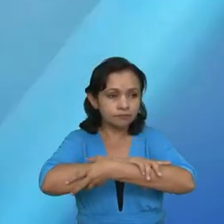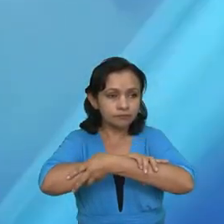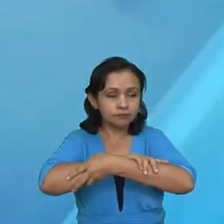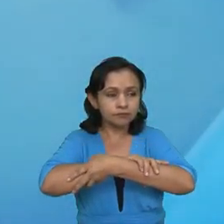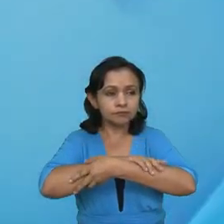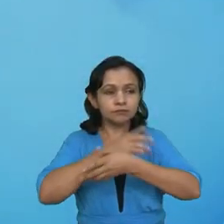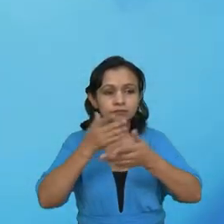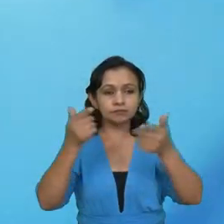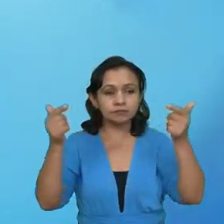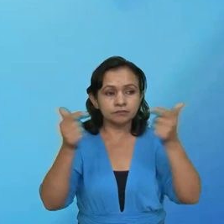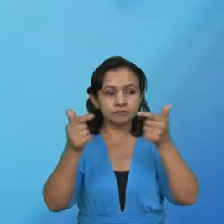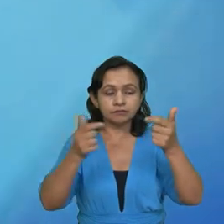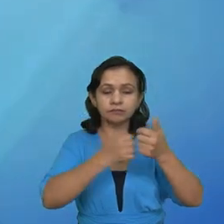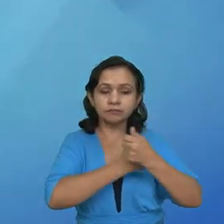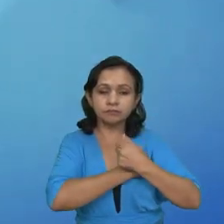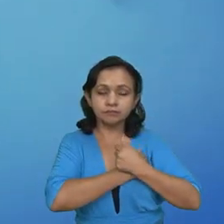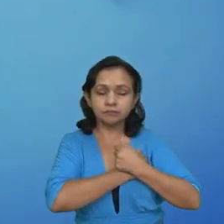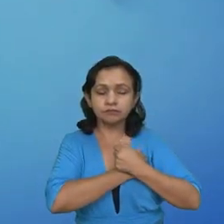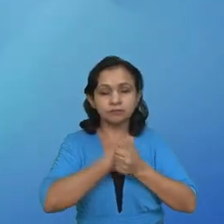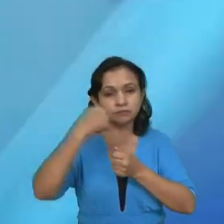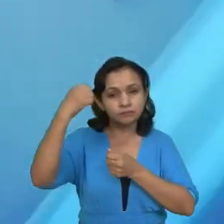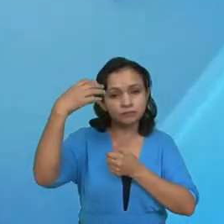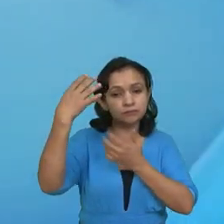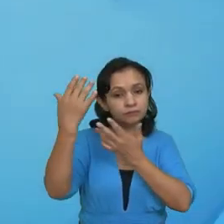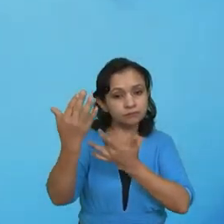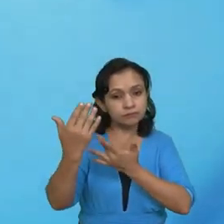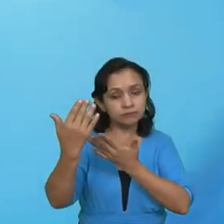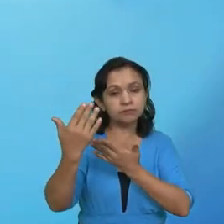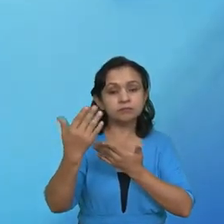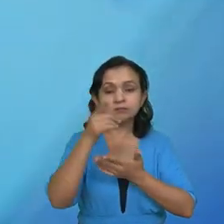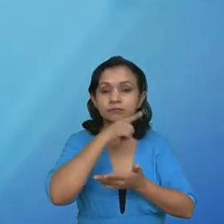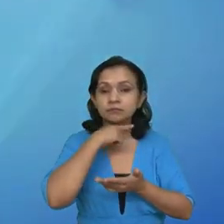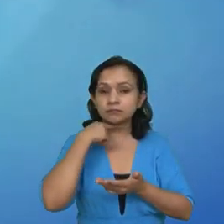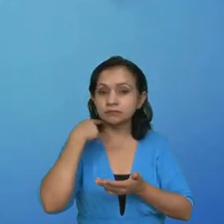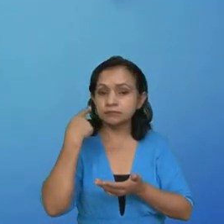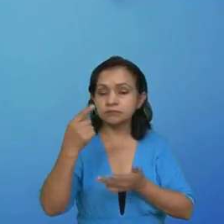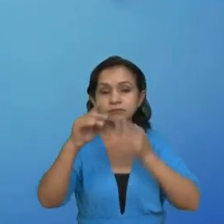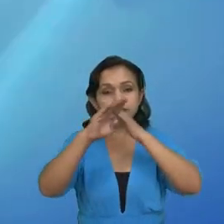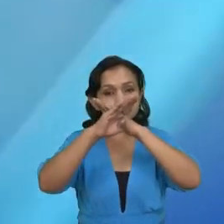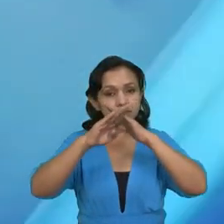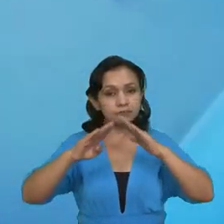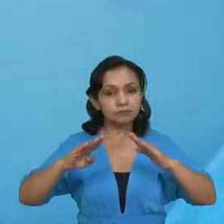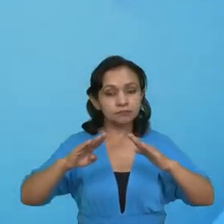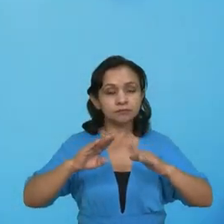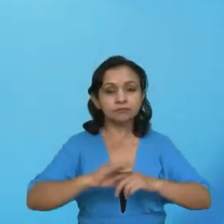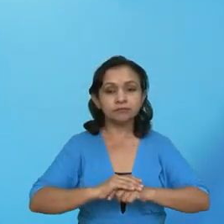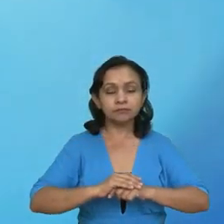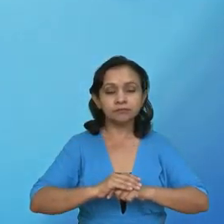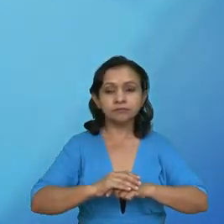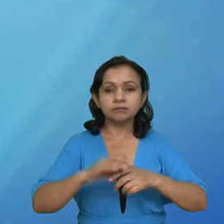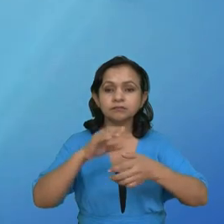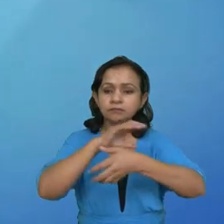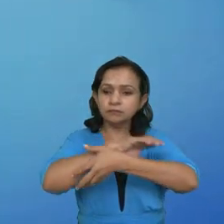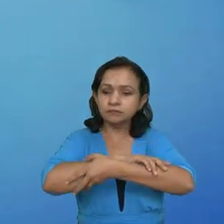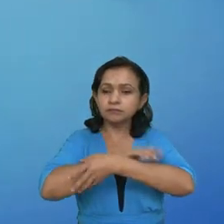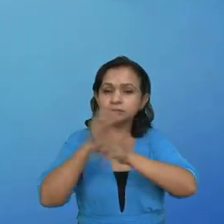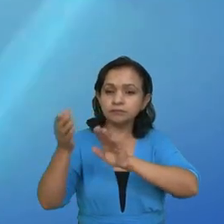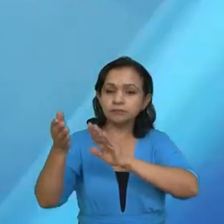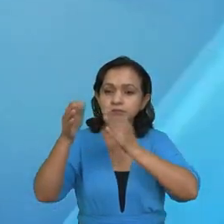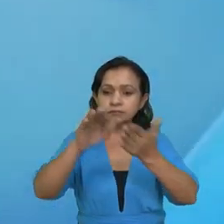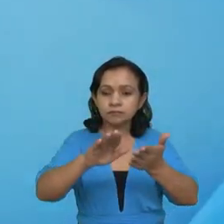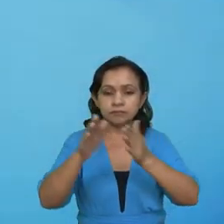guerreros del amor de la luz de la esperanza de la verdad y de la paz compañeros caídos